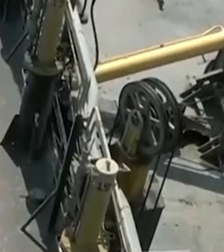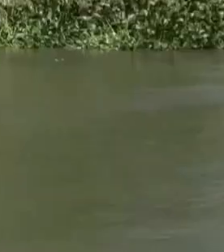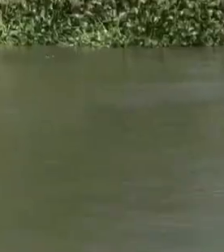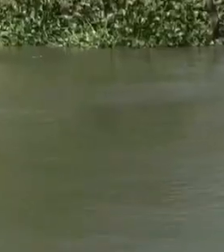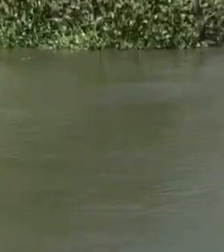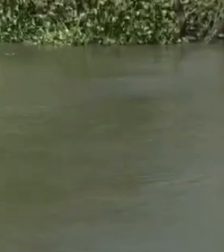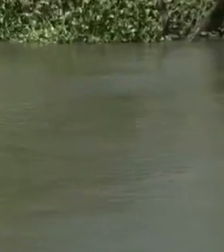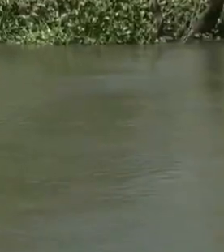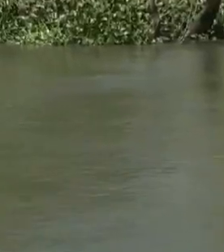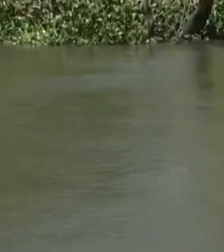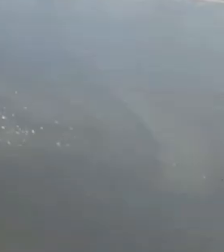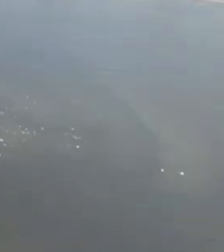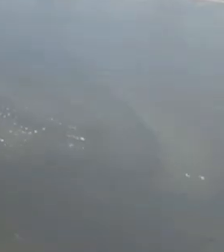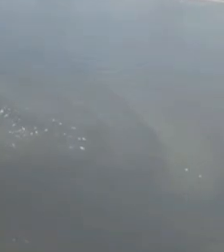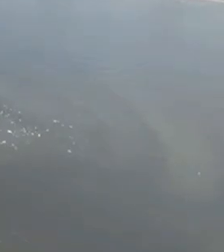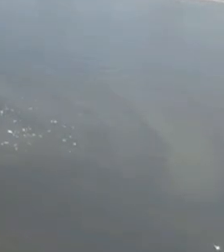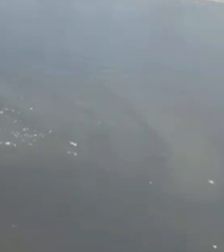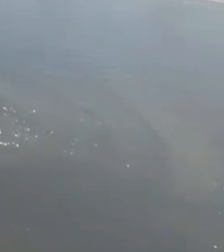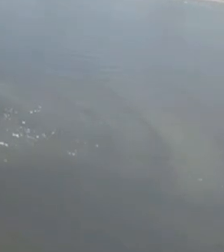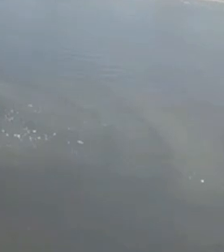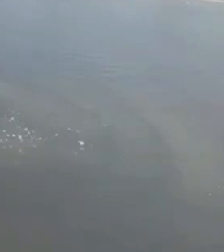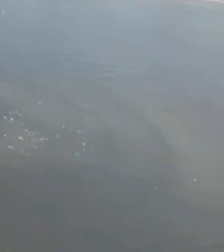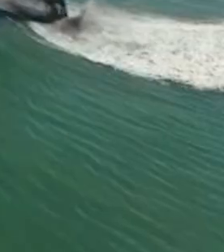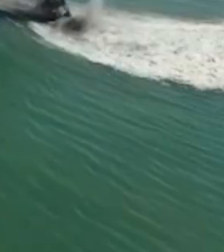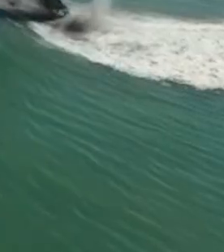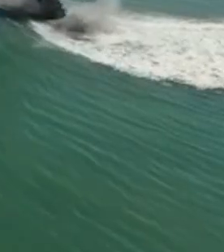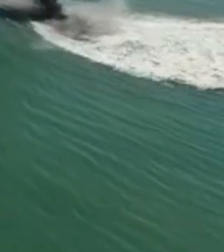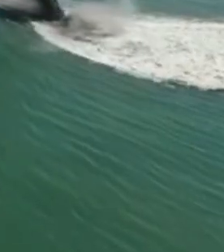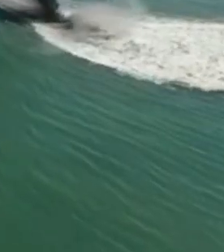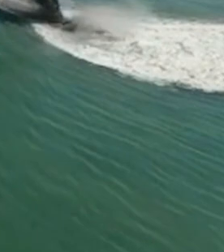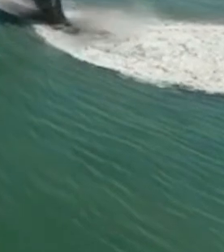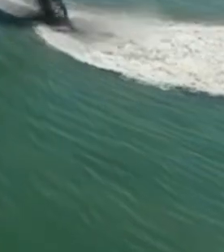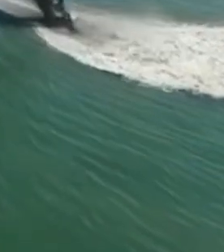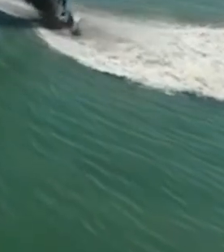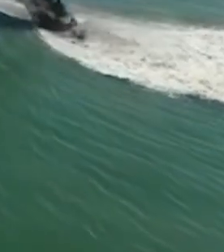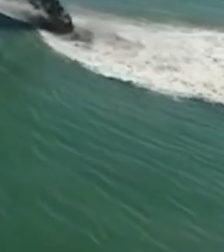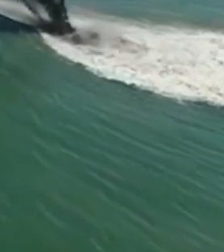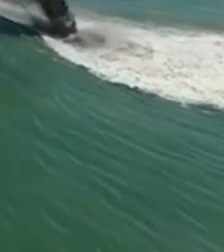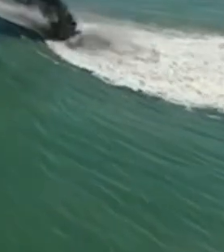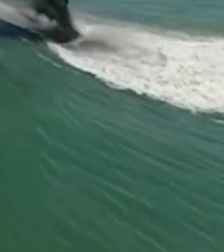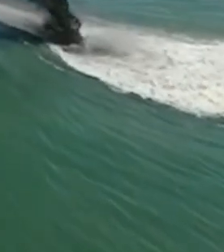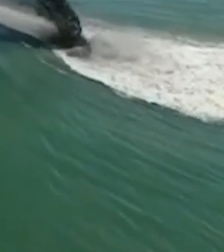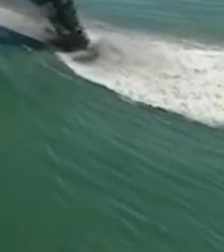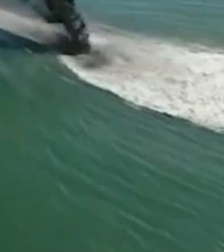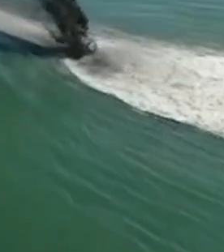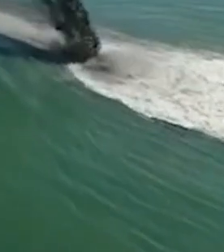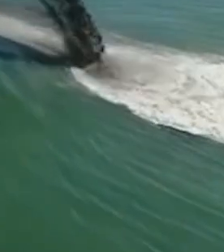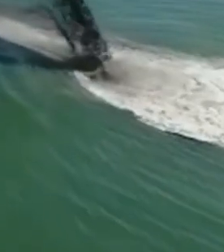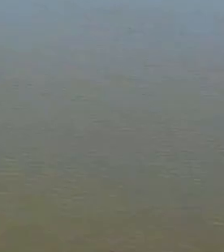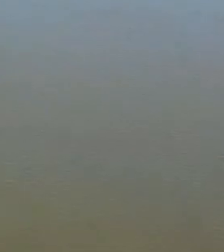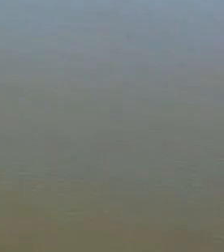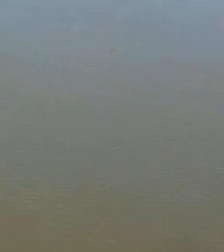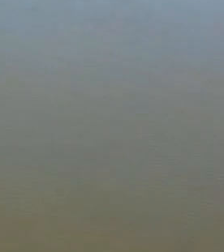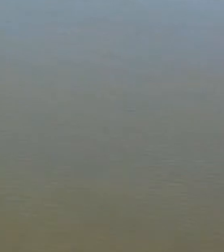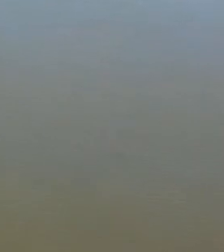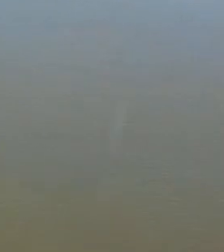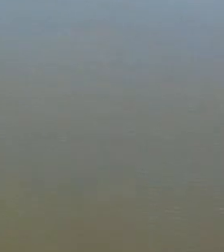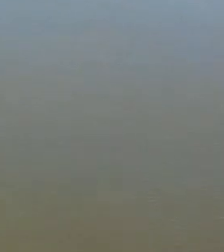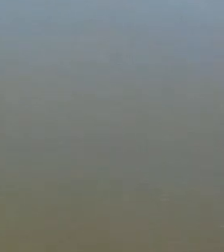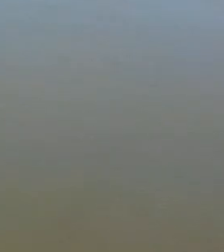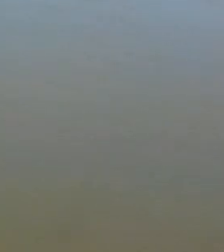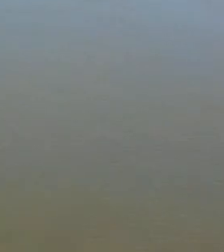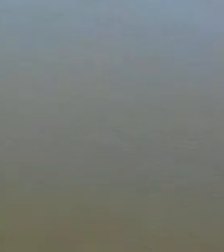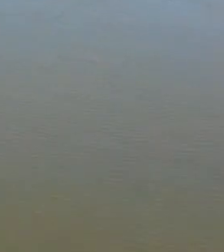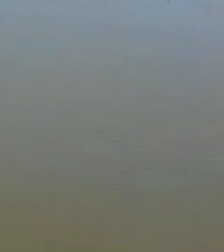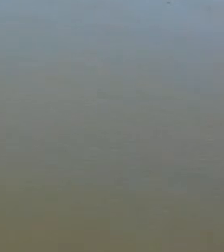por medio de tubería hacia un depósito en tierra o descargar por proa para la generación de playas. Draga